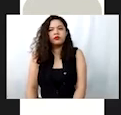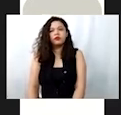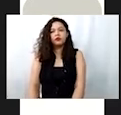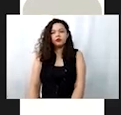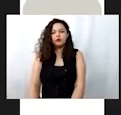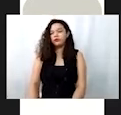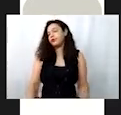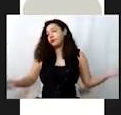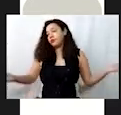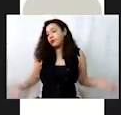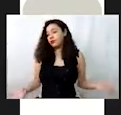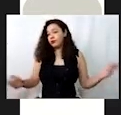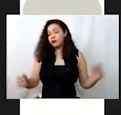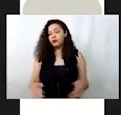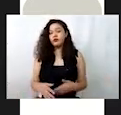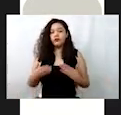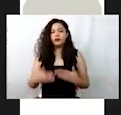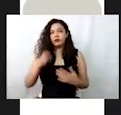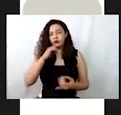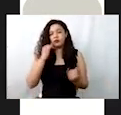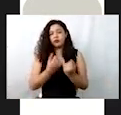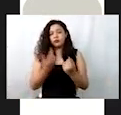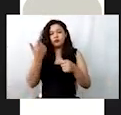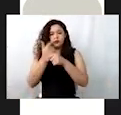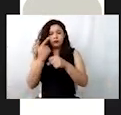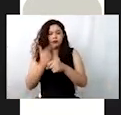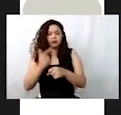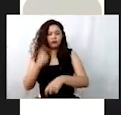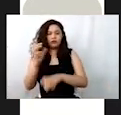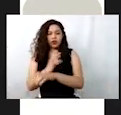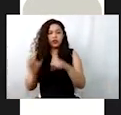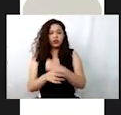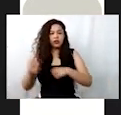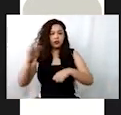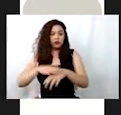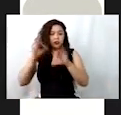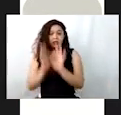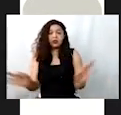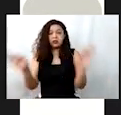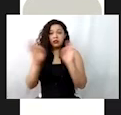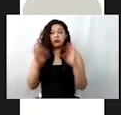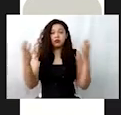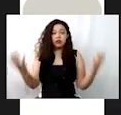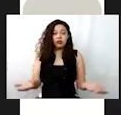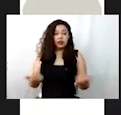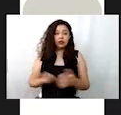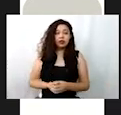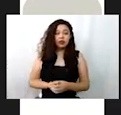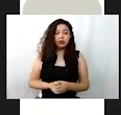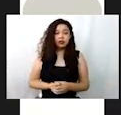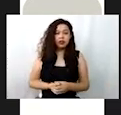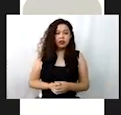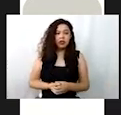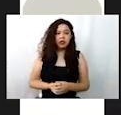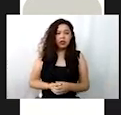Bueno, entonces también si dentro de esta identificación de prioridades en lo que hace